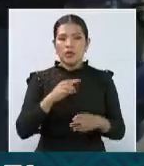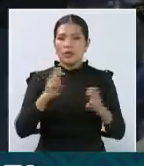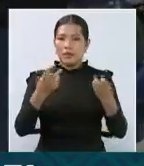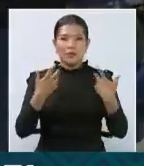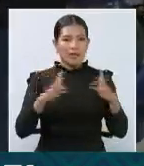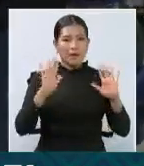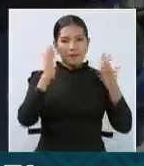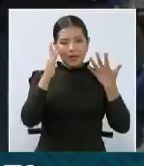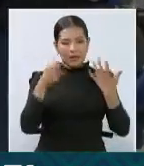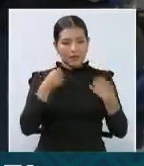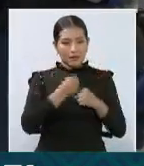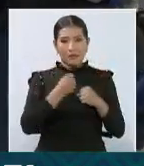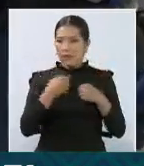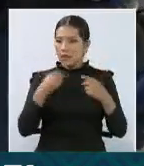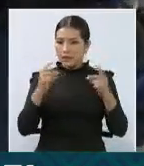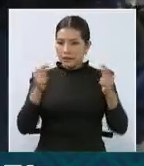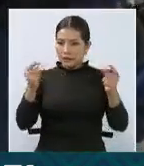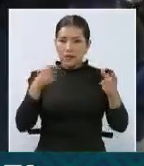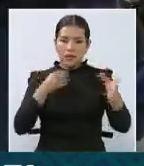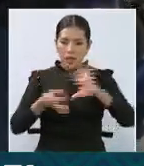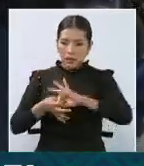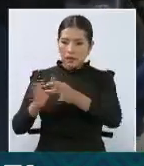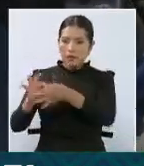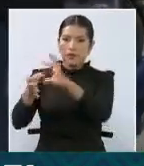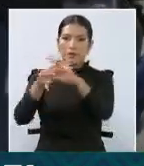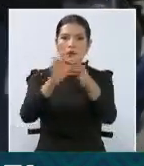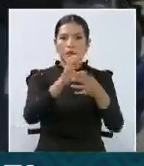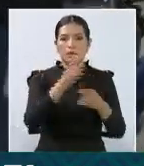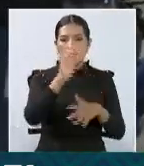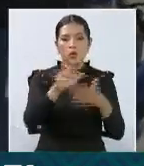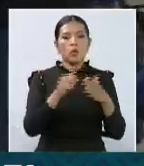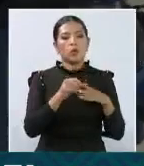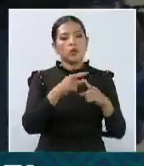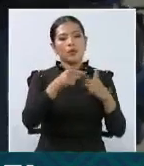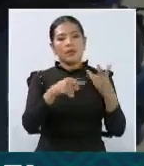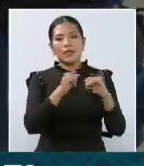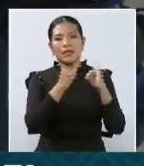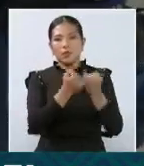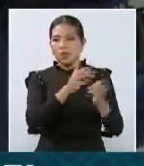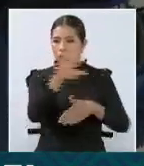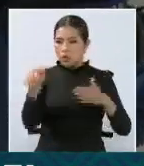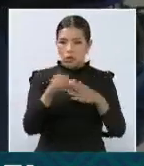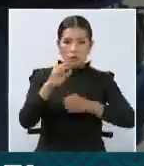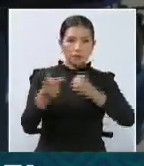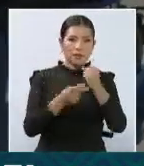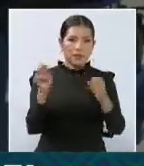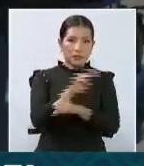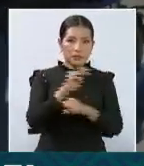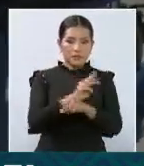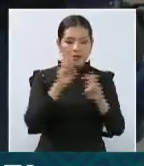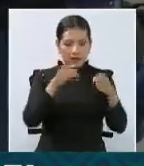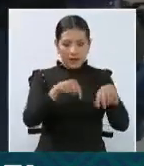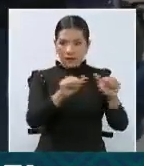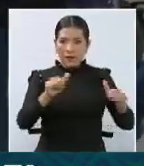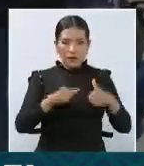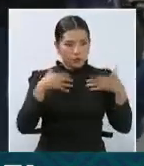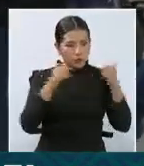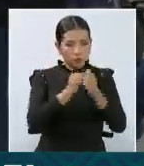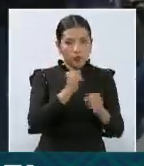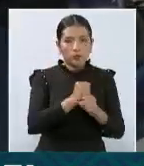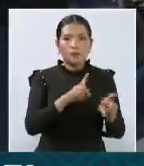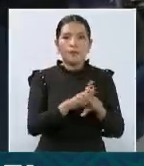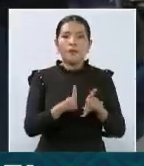cadena, podríamos decirlo así, porque ha sido una coordinación interinstitucional con todos los viceministerios que tienen que ver en el área y a su vez con